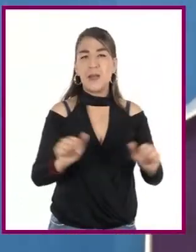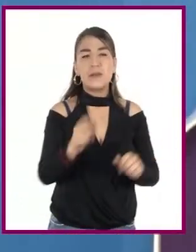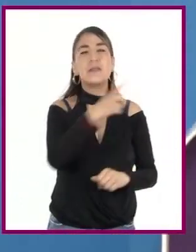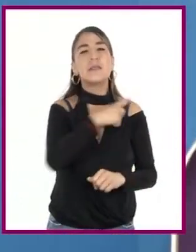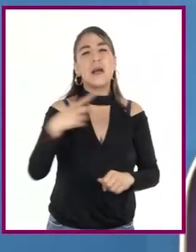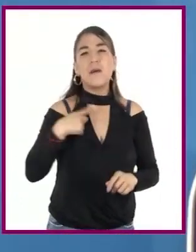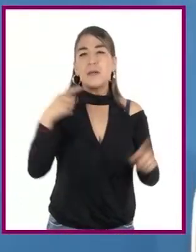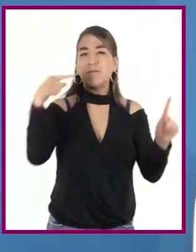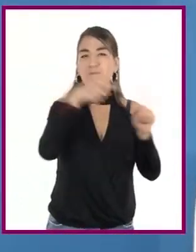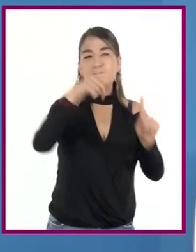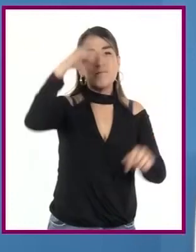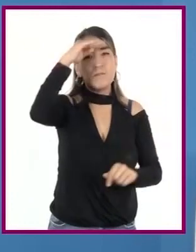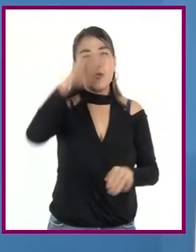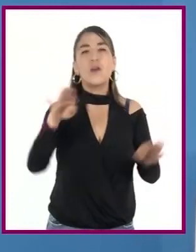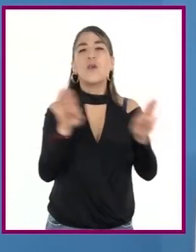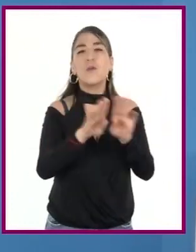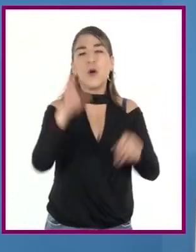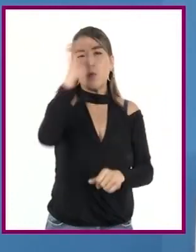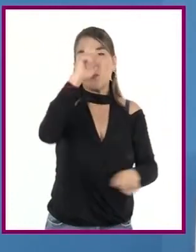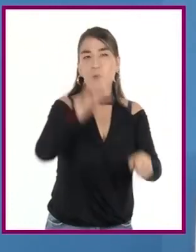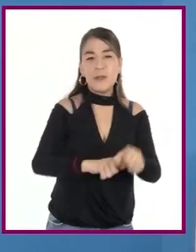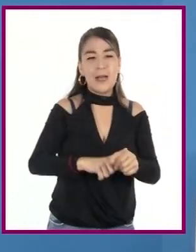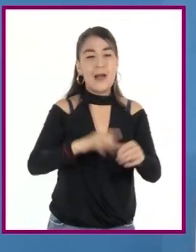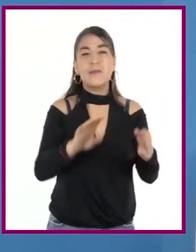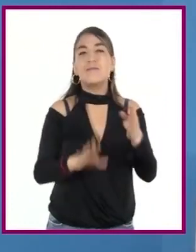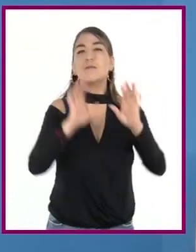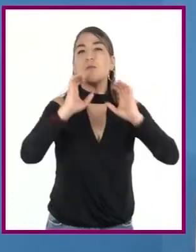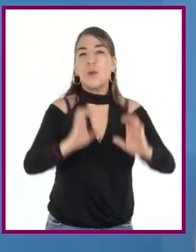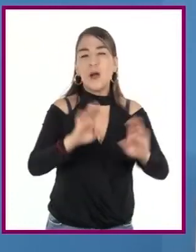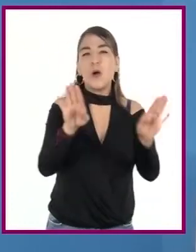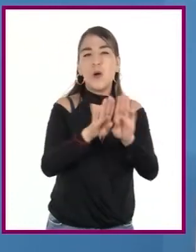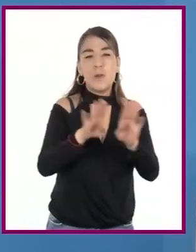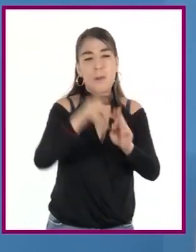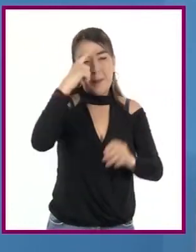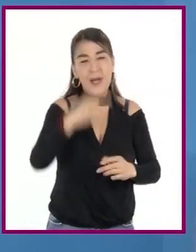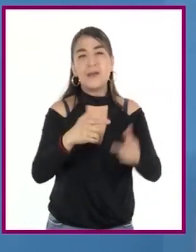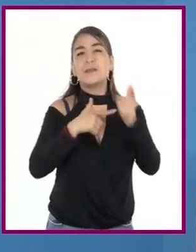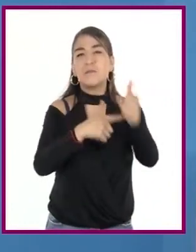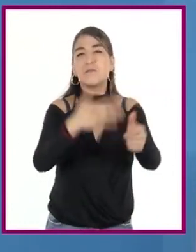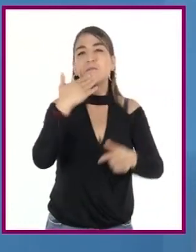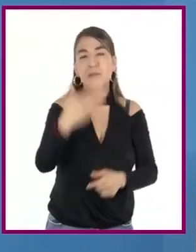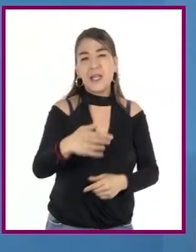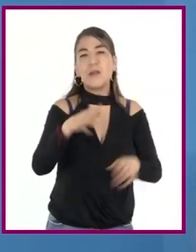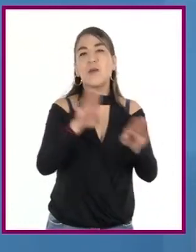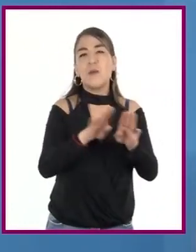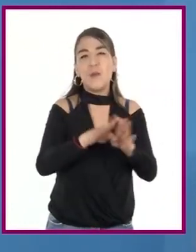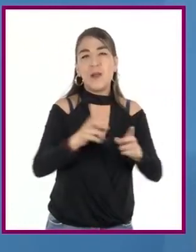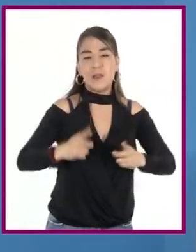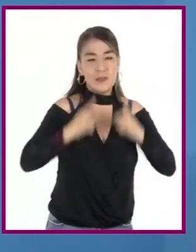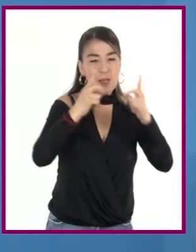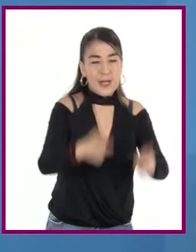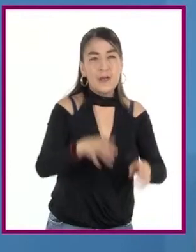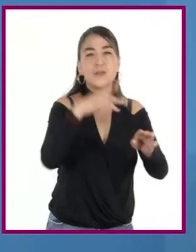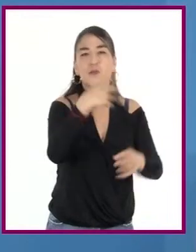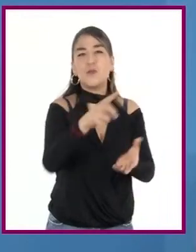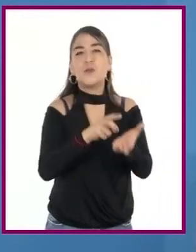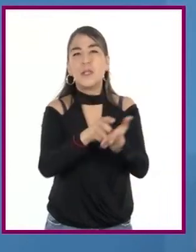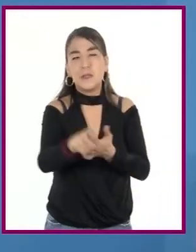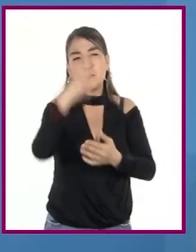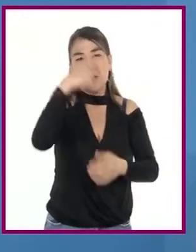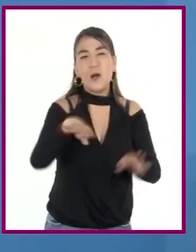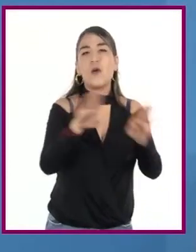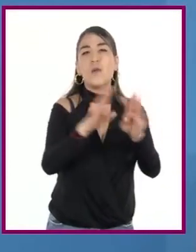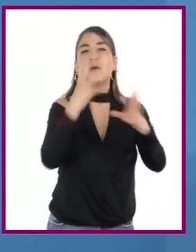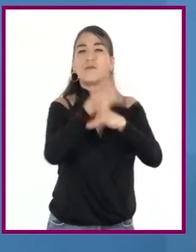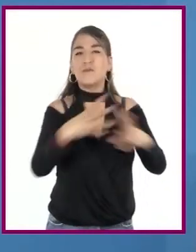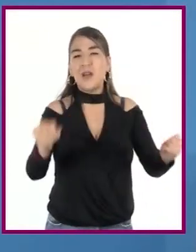debe considerarse como una cultura preventiva que garantice los mecanismos apropiados para resolver